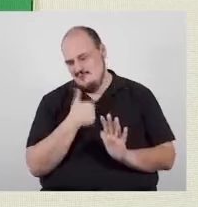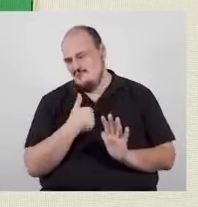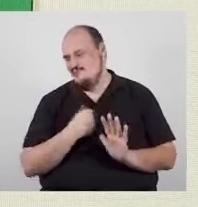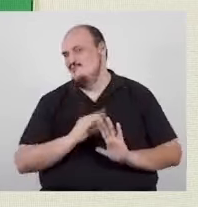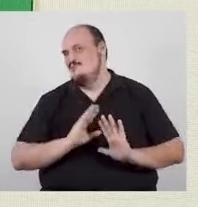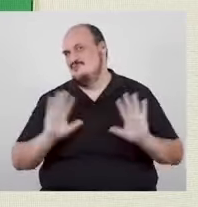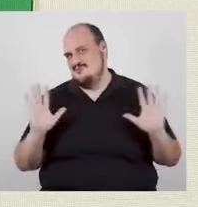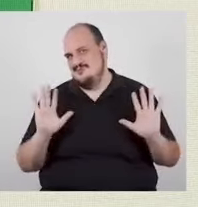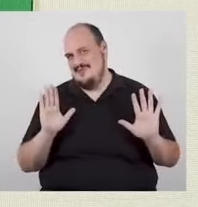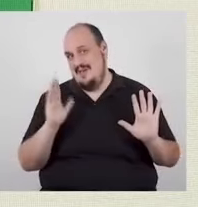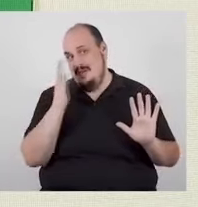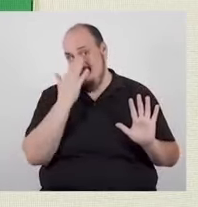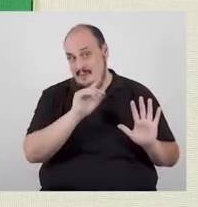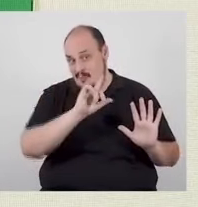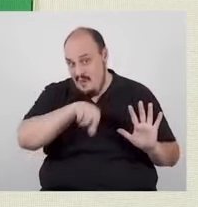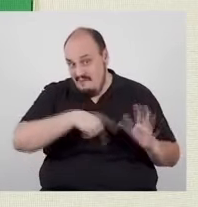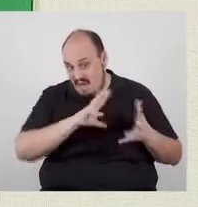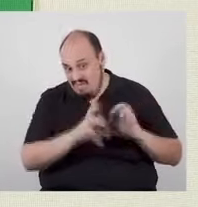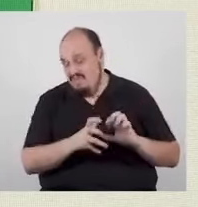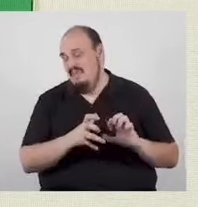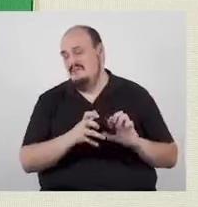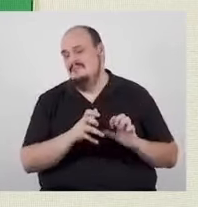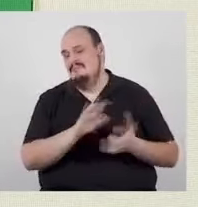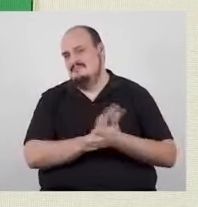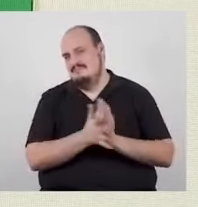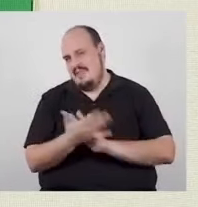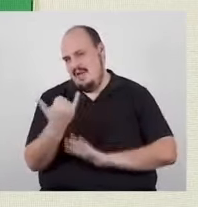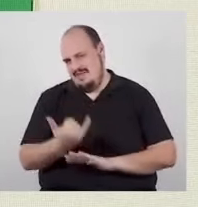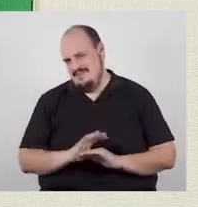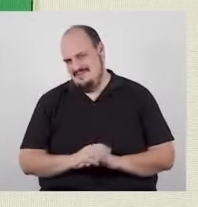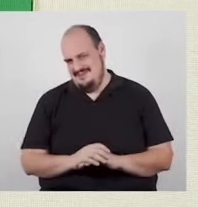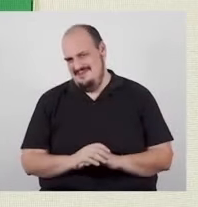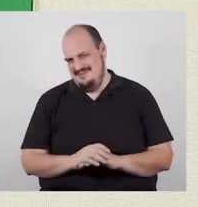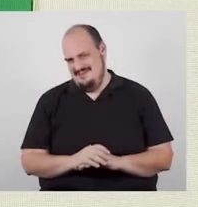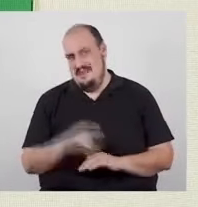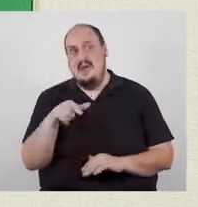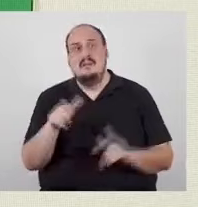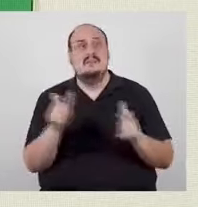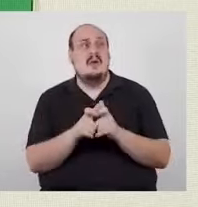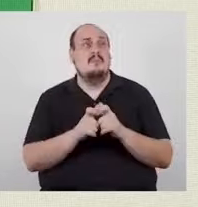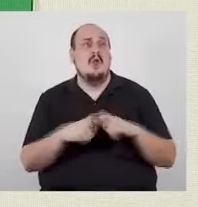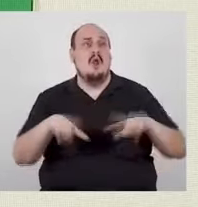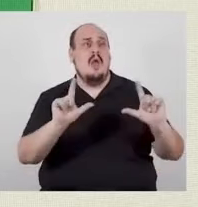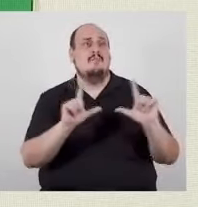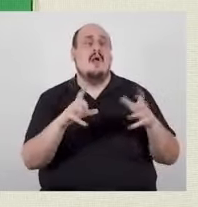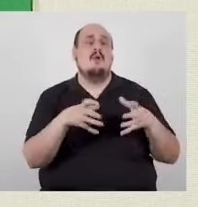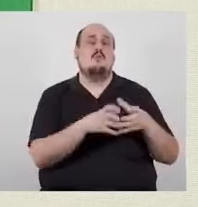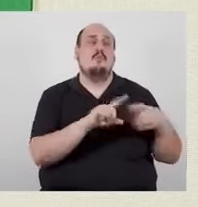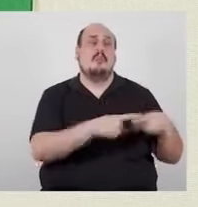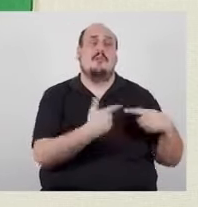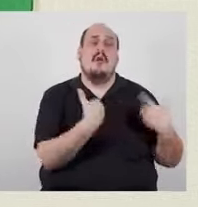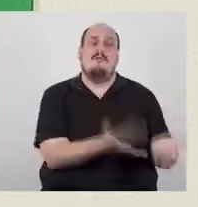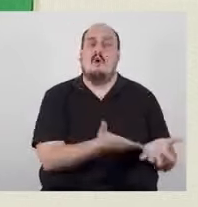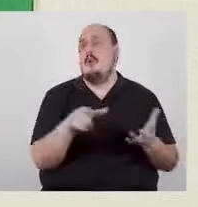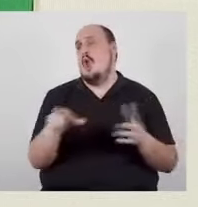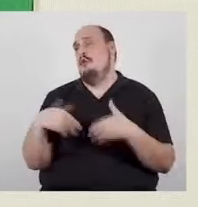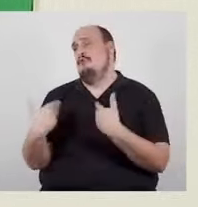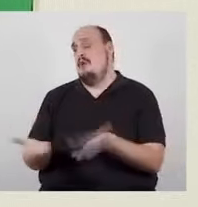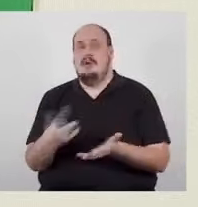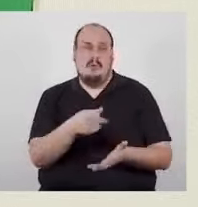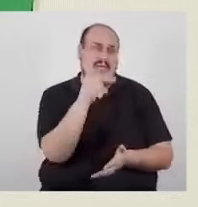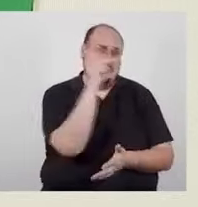Después pagamos las consecuencias. Y como digo todo el tiempo, este es un programa que no tiene una bandera política, porque acá se muere el kirchnerista y se muere el